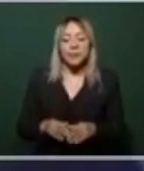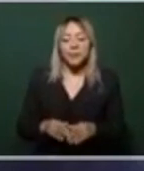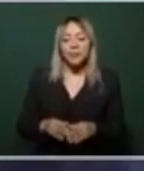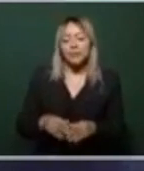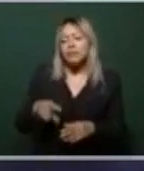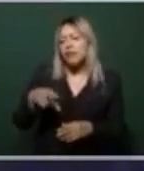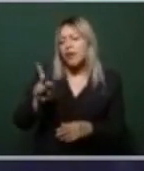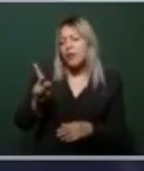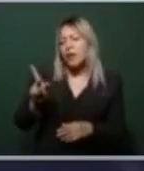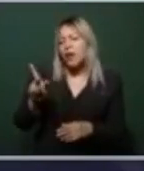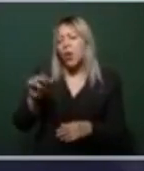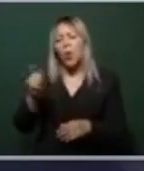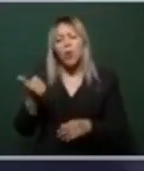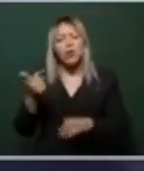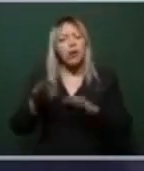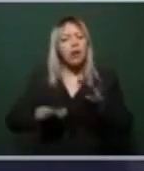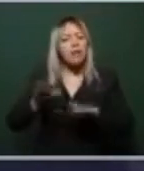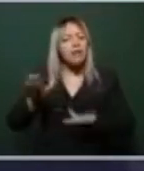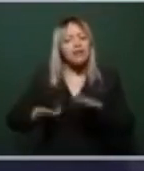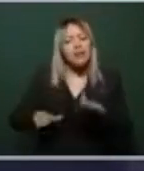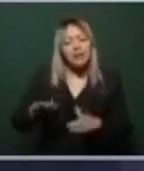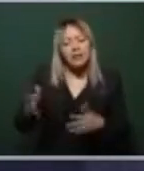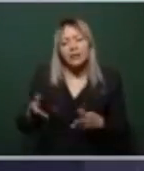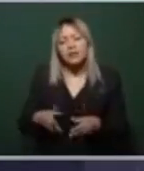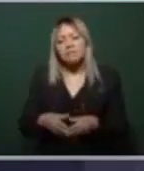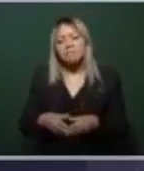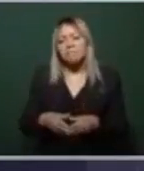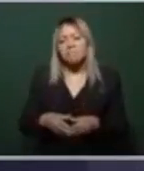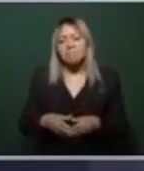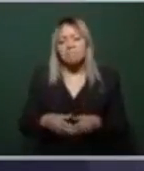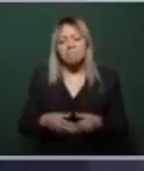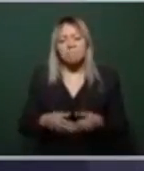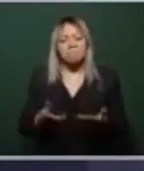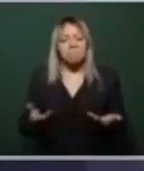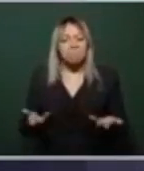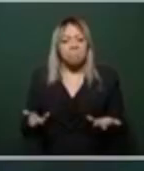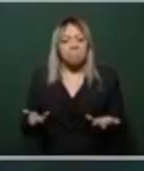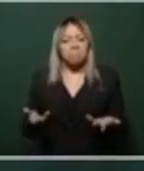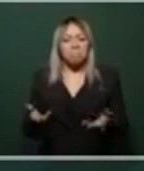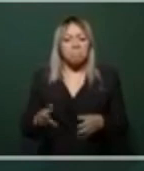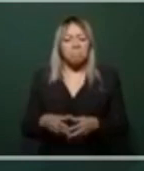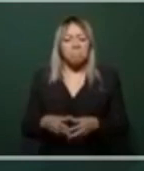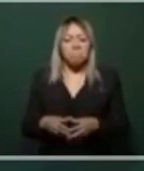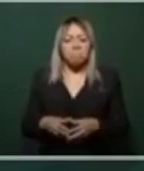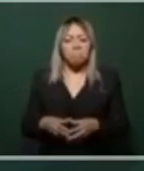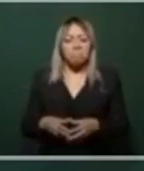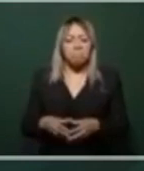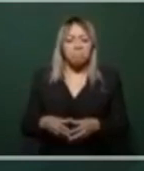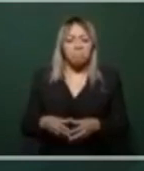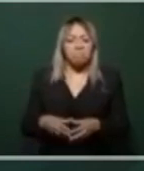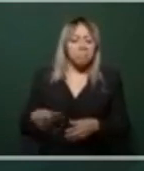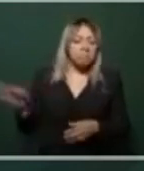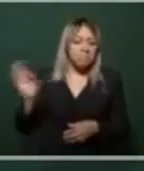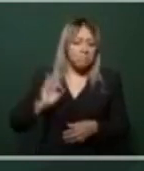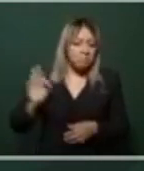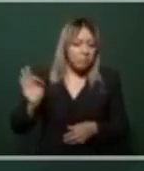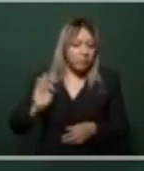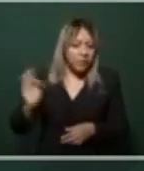en otros casos, ¿no?, a lo mejor sí